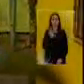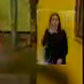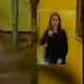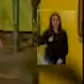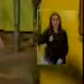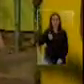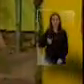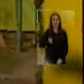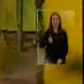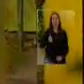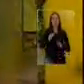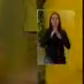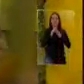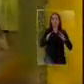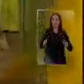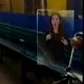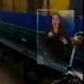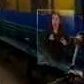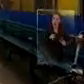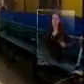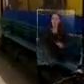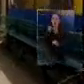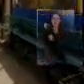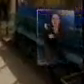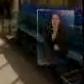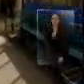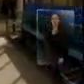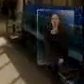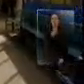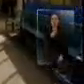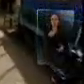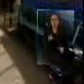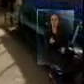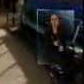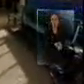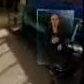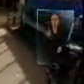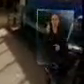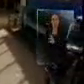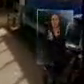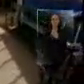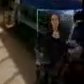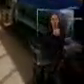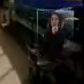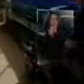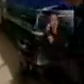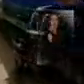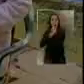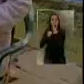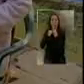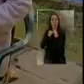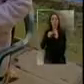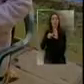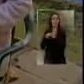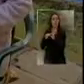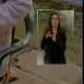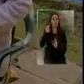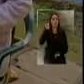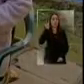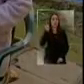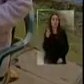Nuestros 5 voluntarios de la Villa Padre Hurtado tienen diabetes. Hasta ahora nunca habían hecho un cambio en su alimentación y